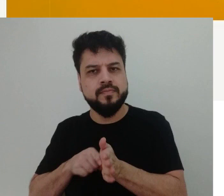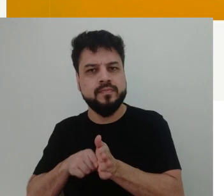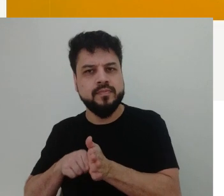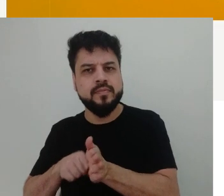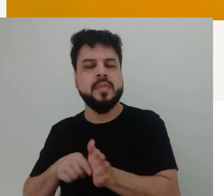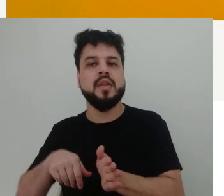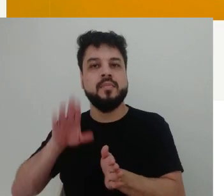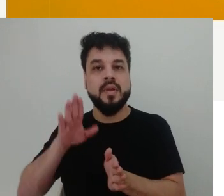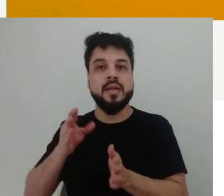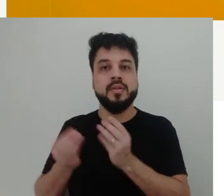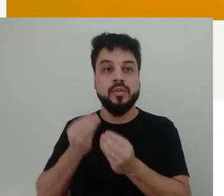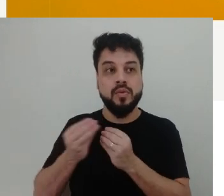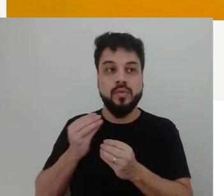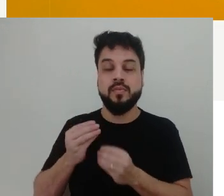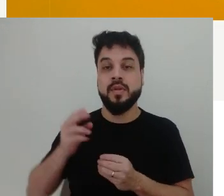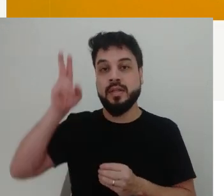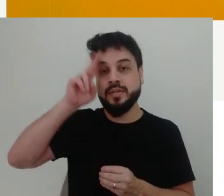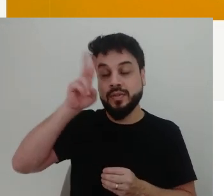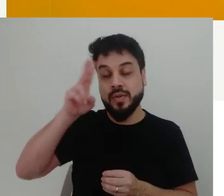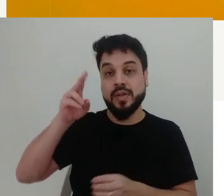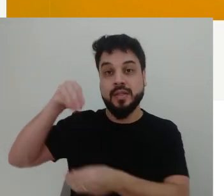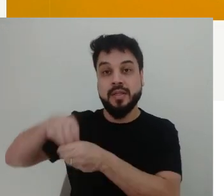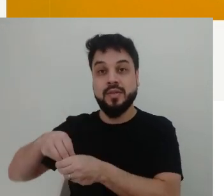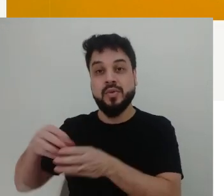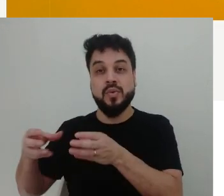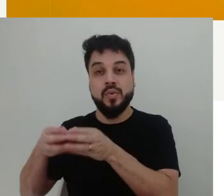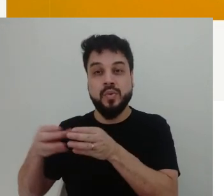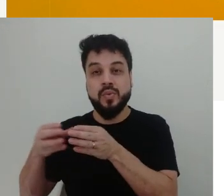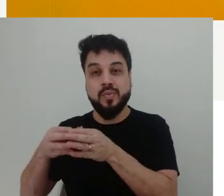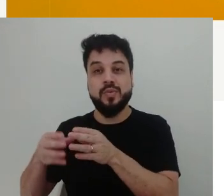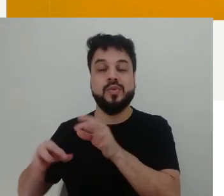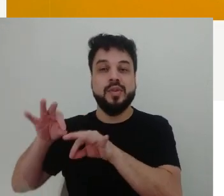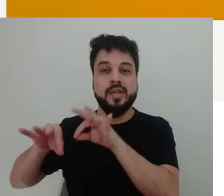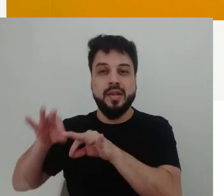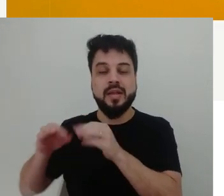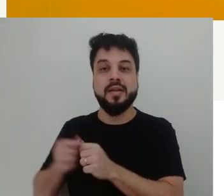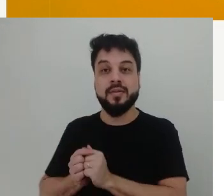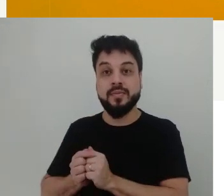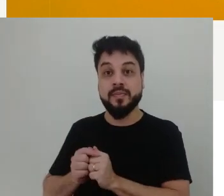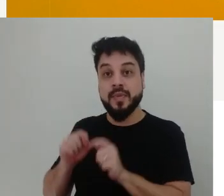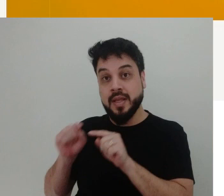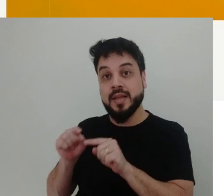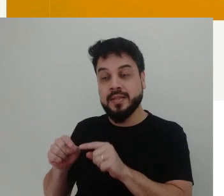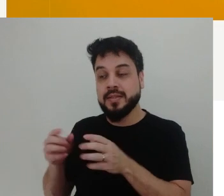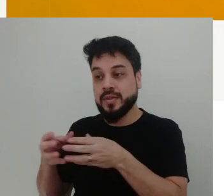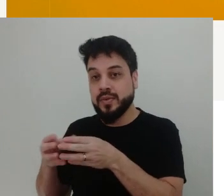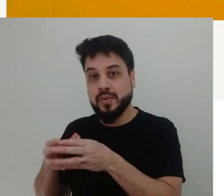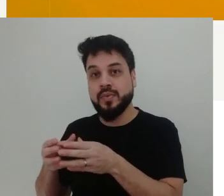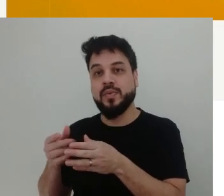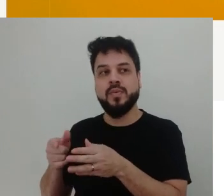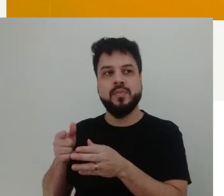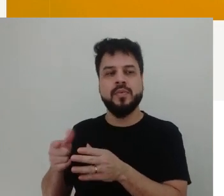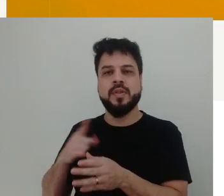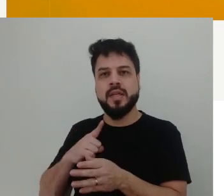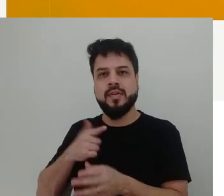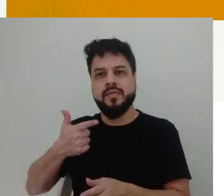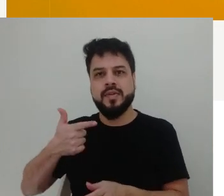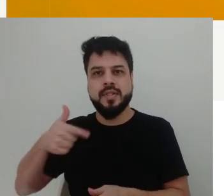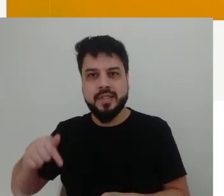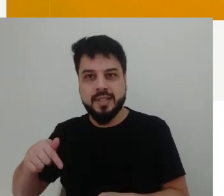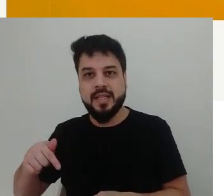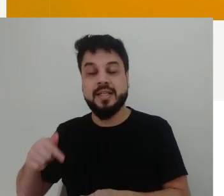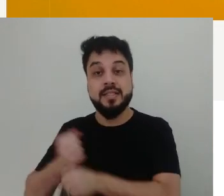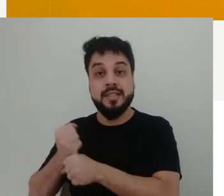artes se dan otro tipo de acercamientos a la formación humana, al desarrollo